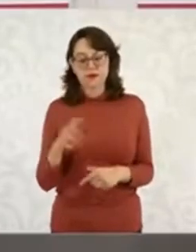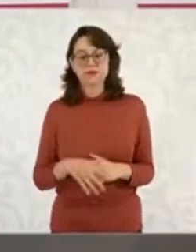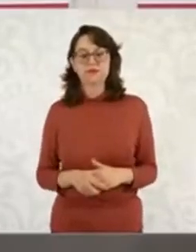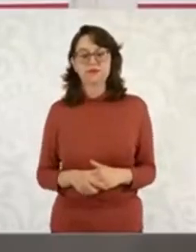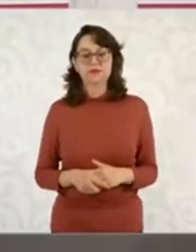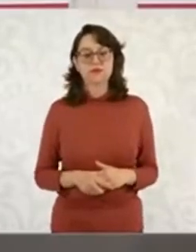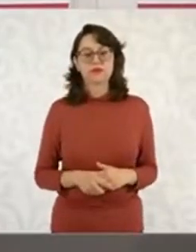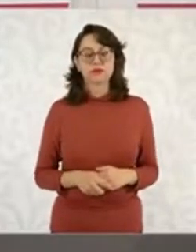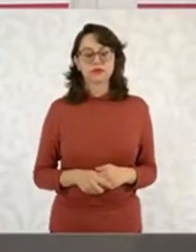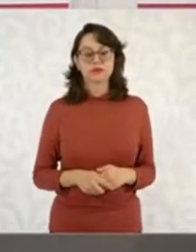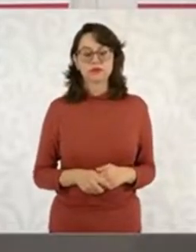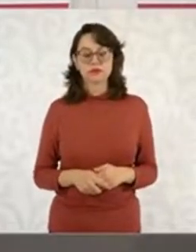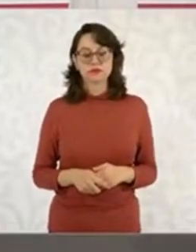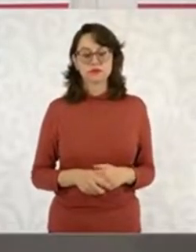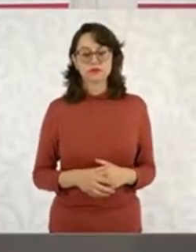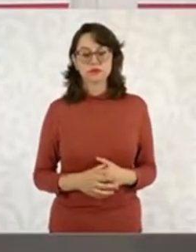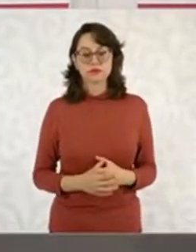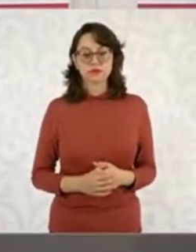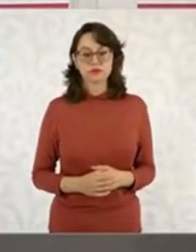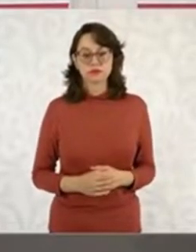que sigue, por favor.